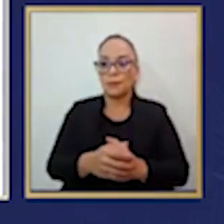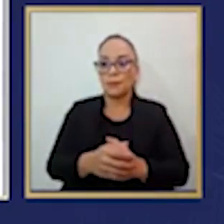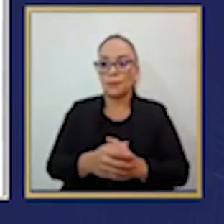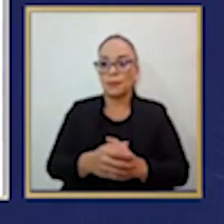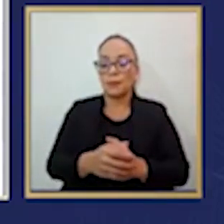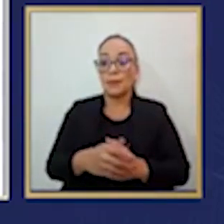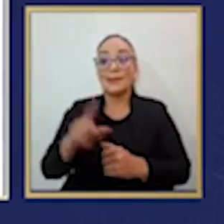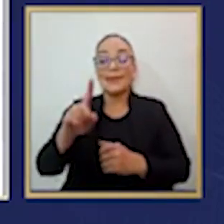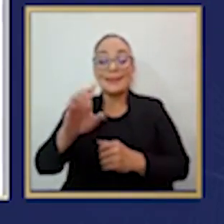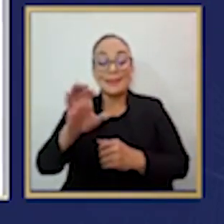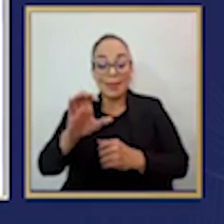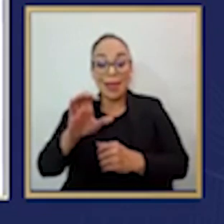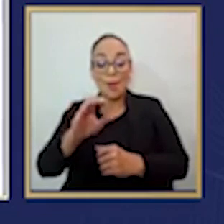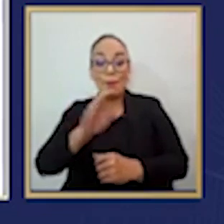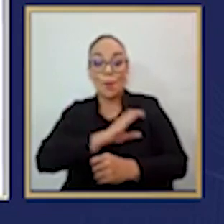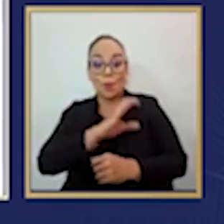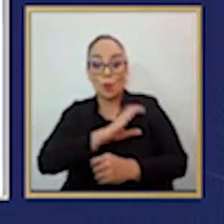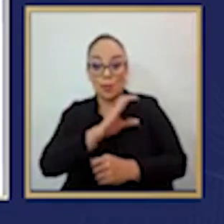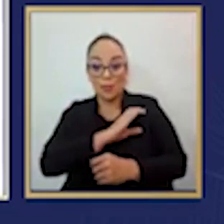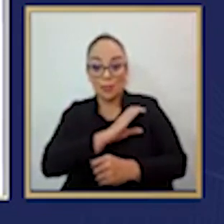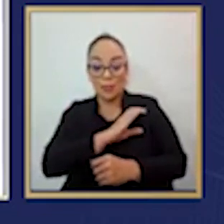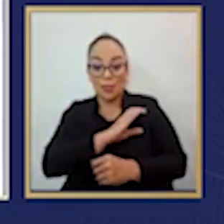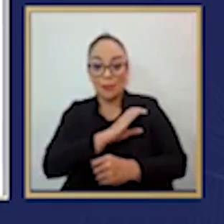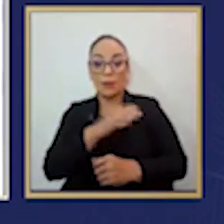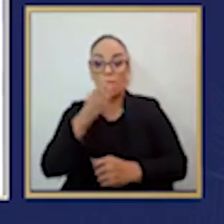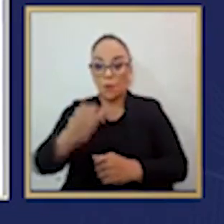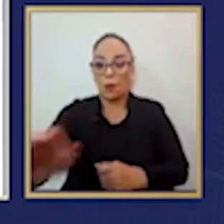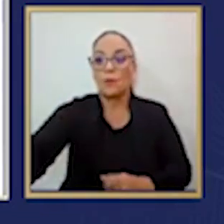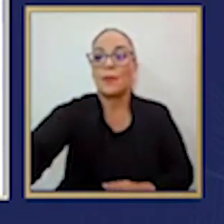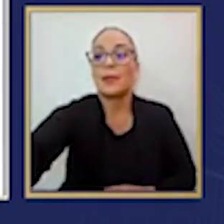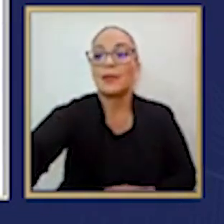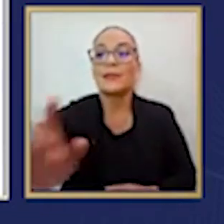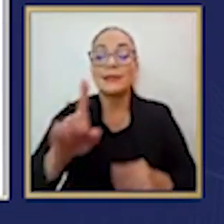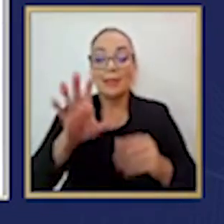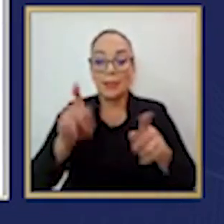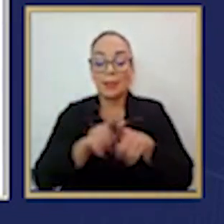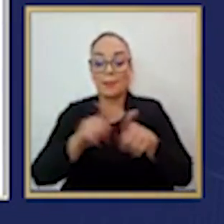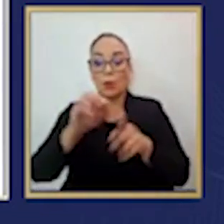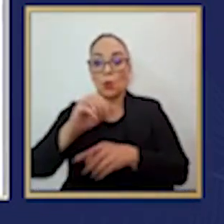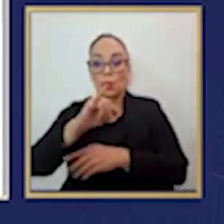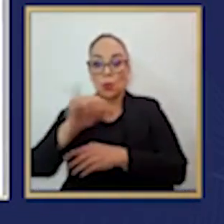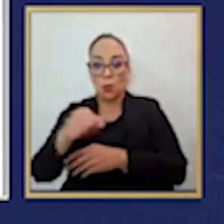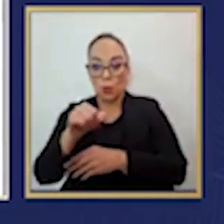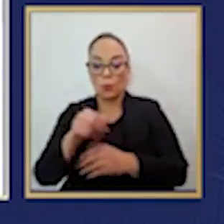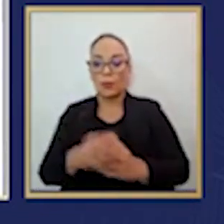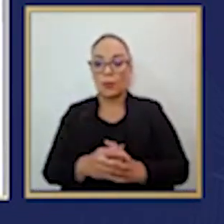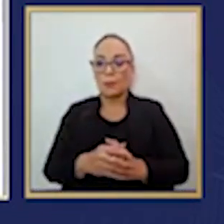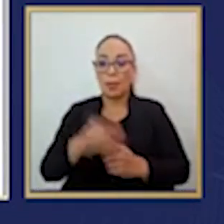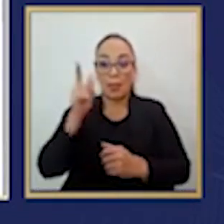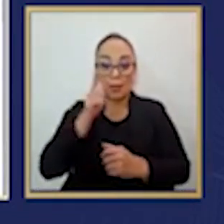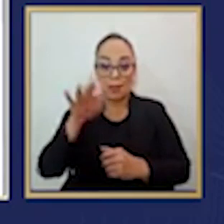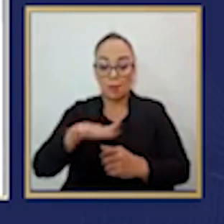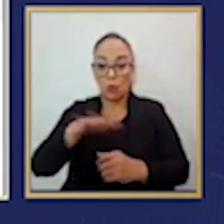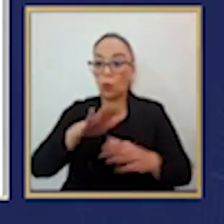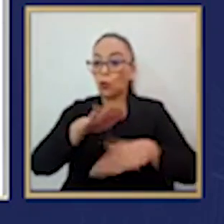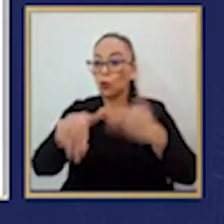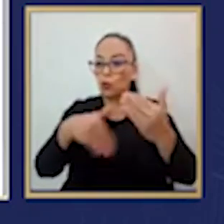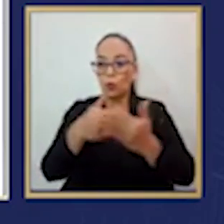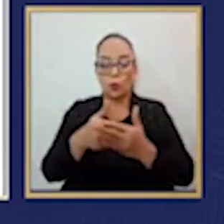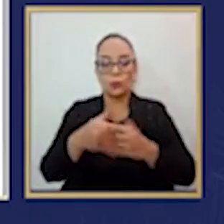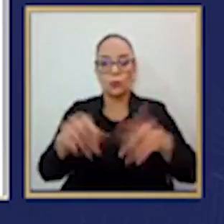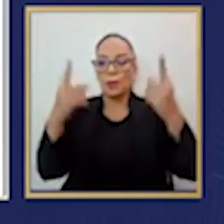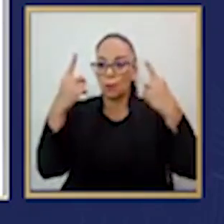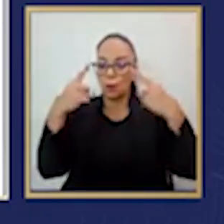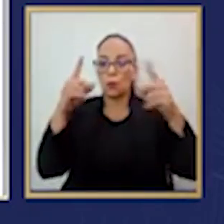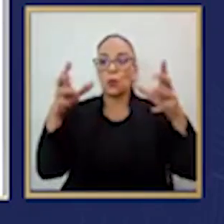nuestra policía, también hay 100 efectivos del OIJ en la zona de Limón y todos juntos hemos logrado